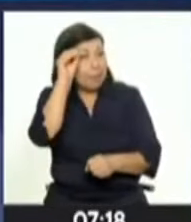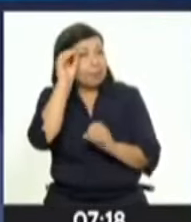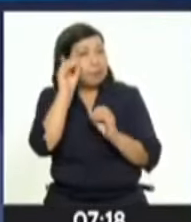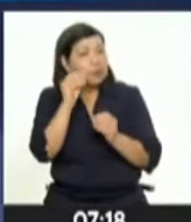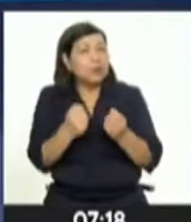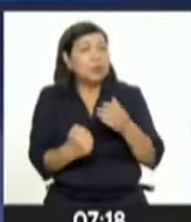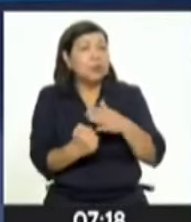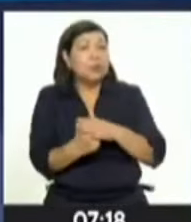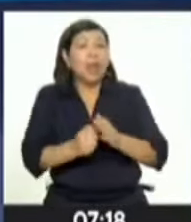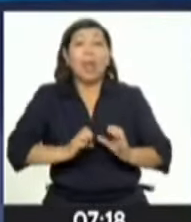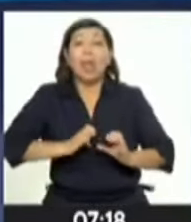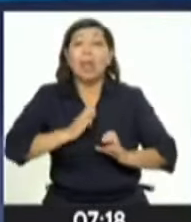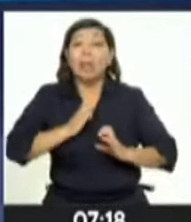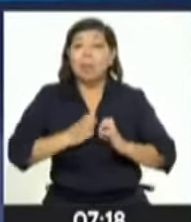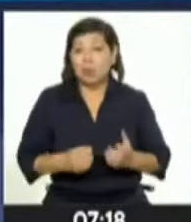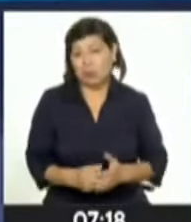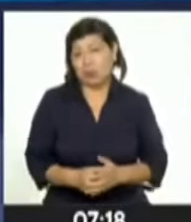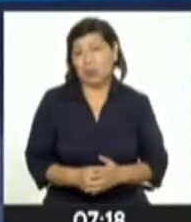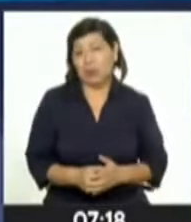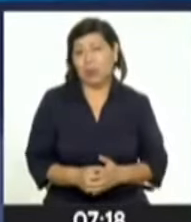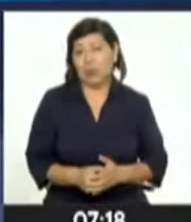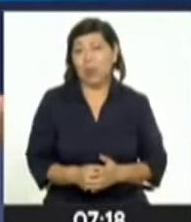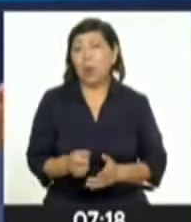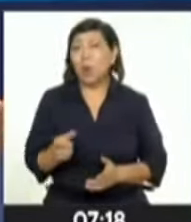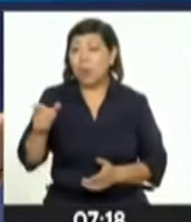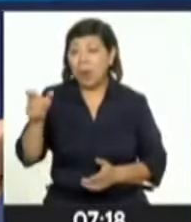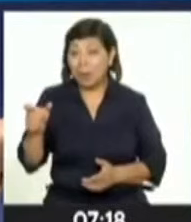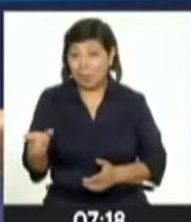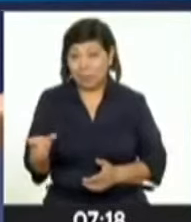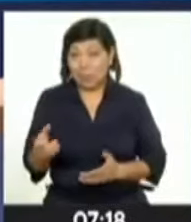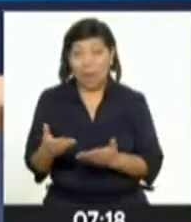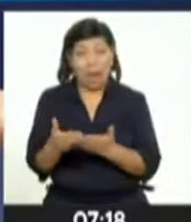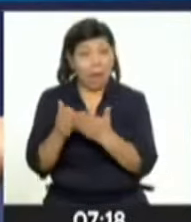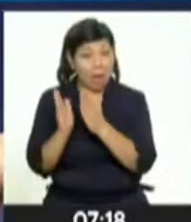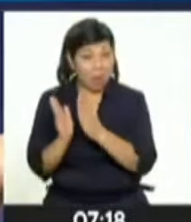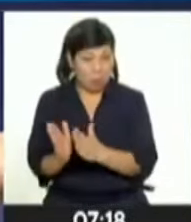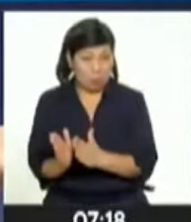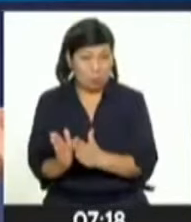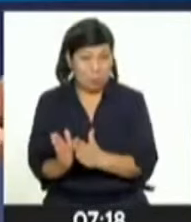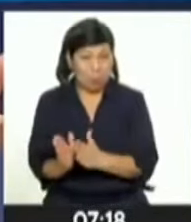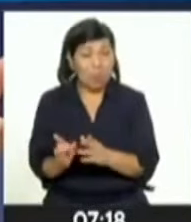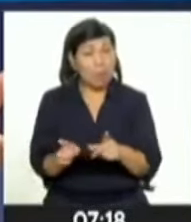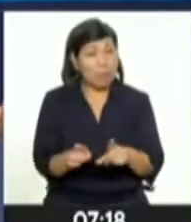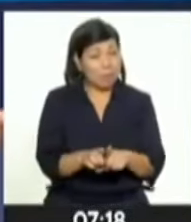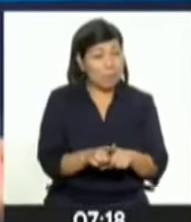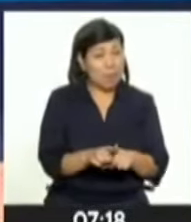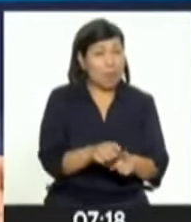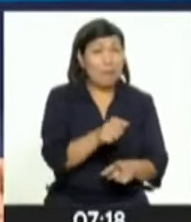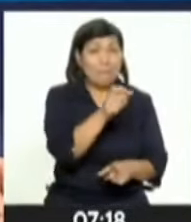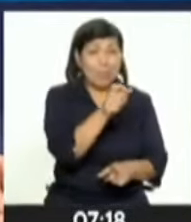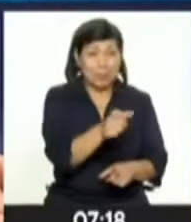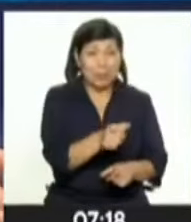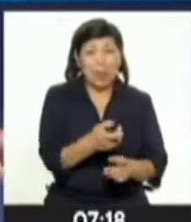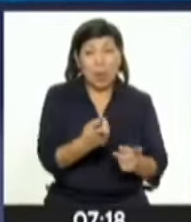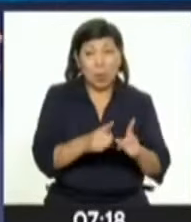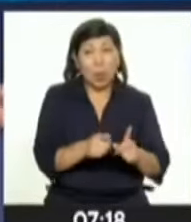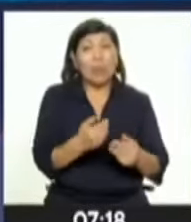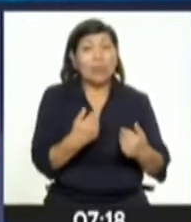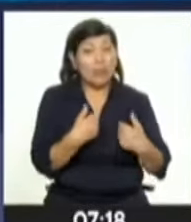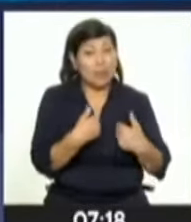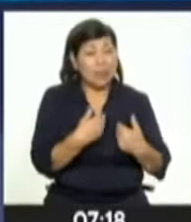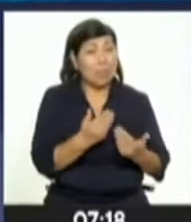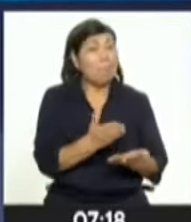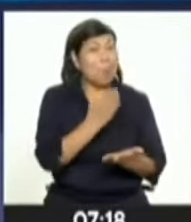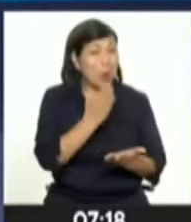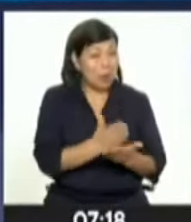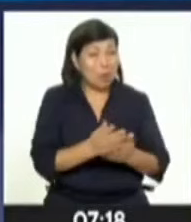el soporte emocional, tanto a la víctima como también al agresor, porque el agresor también tiene algún problema. No es